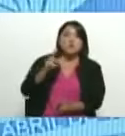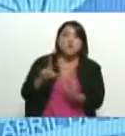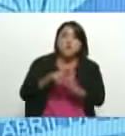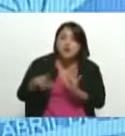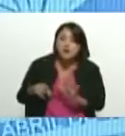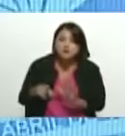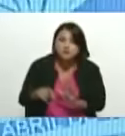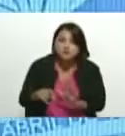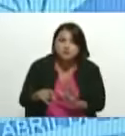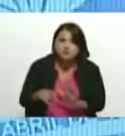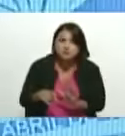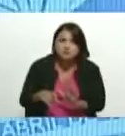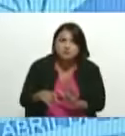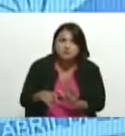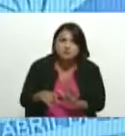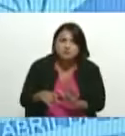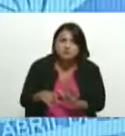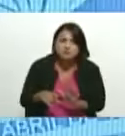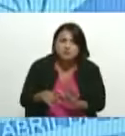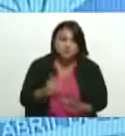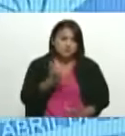es autoproclamación 2.